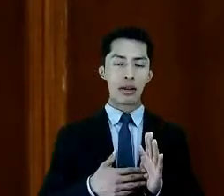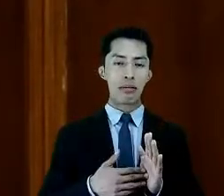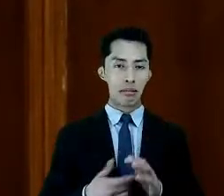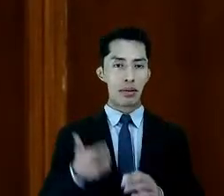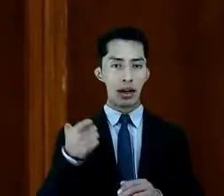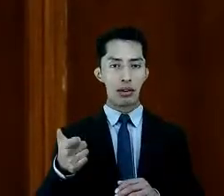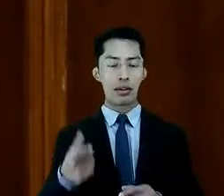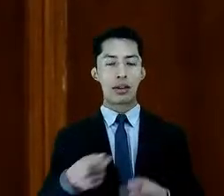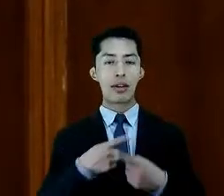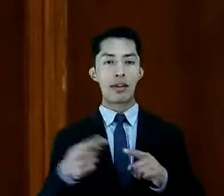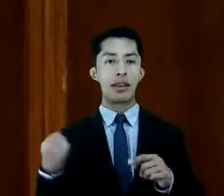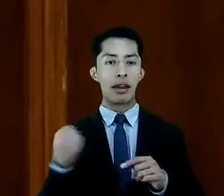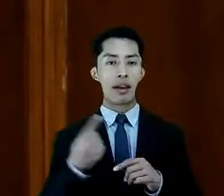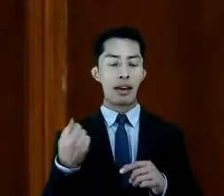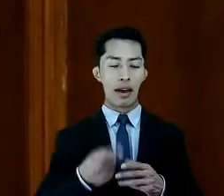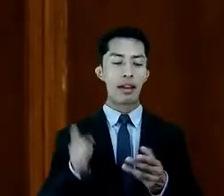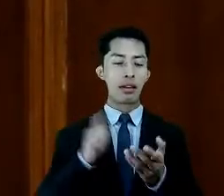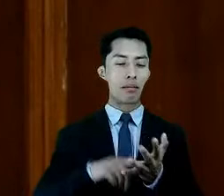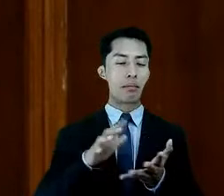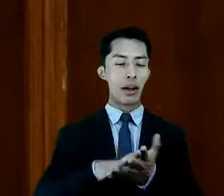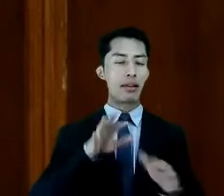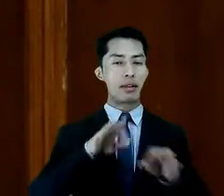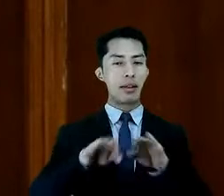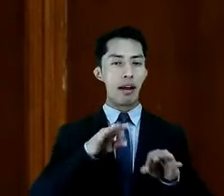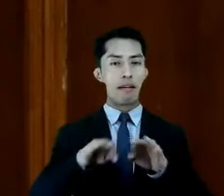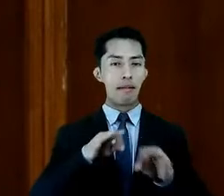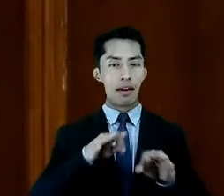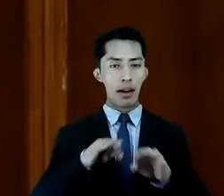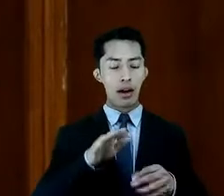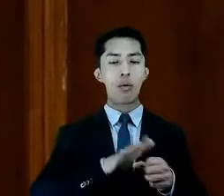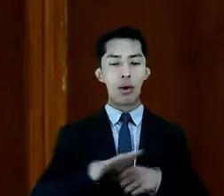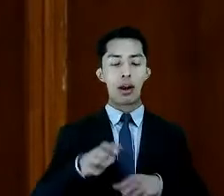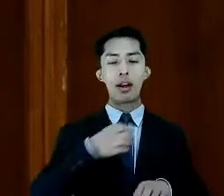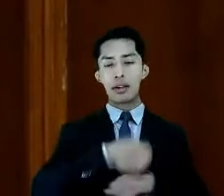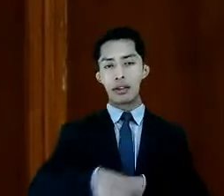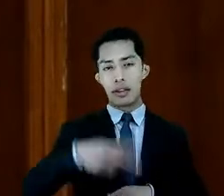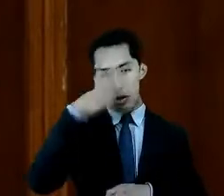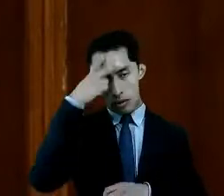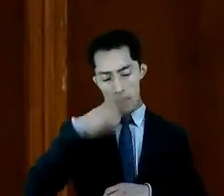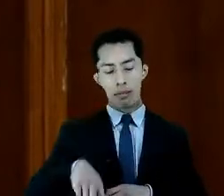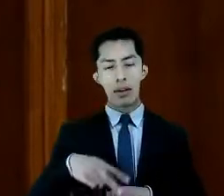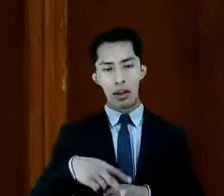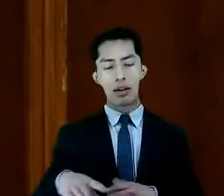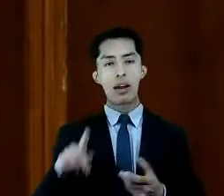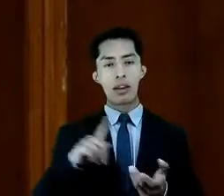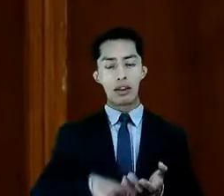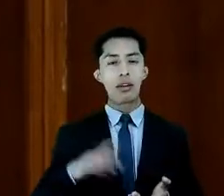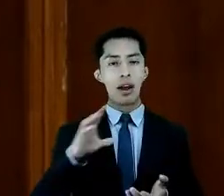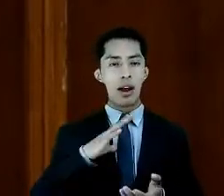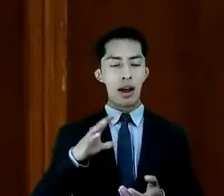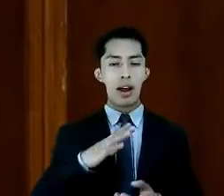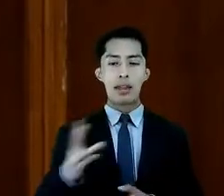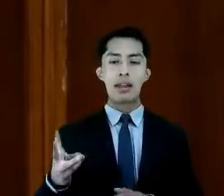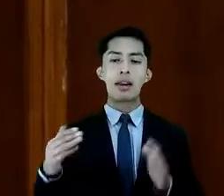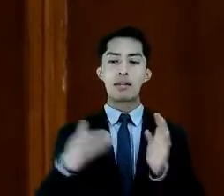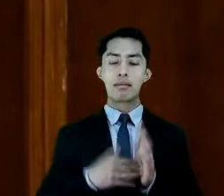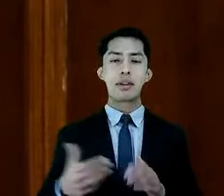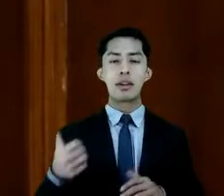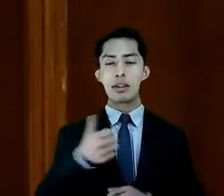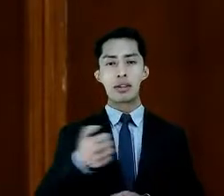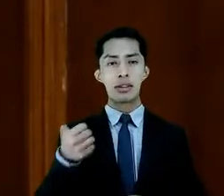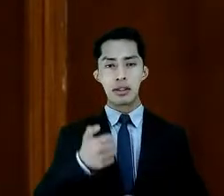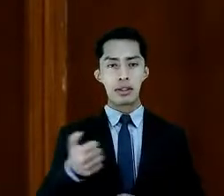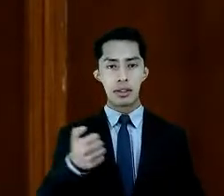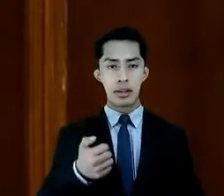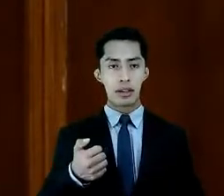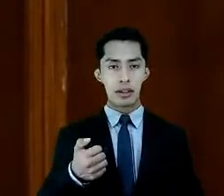mientras que la mayor fuerza laboral es la del Estado de México con alrededor de